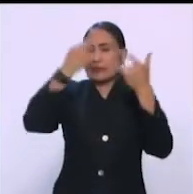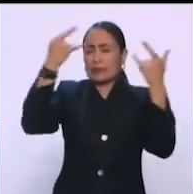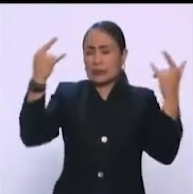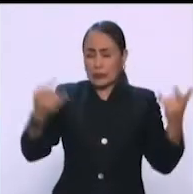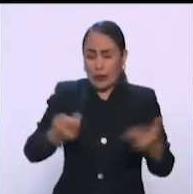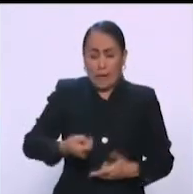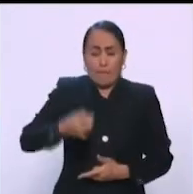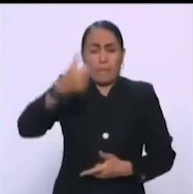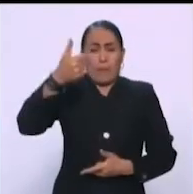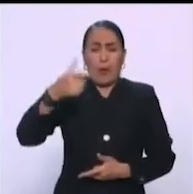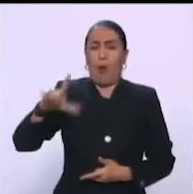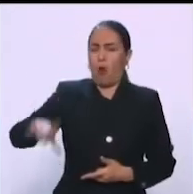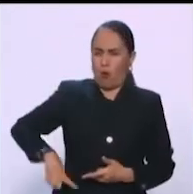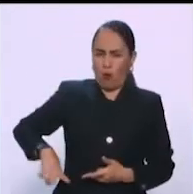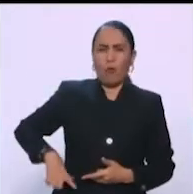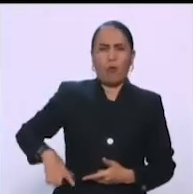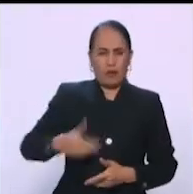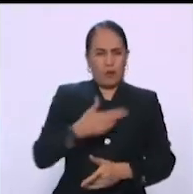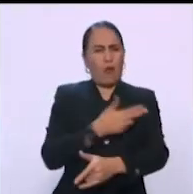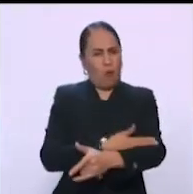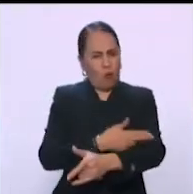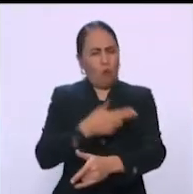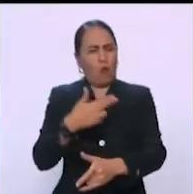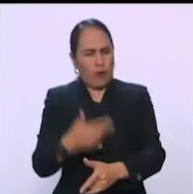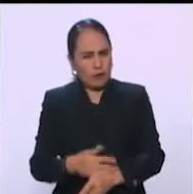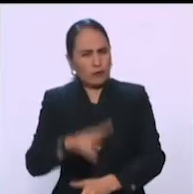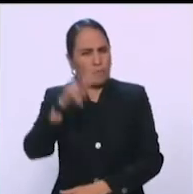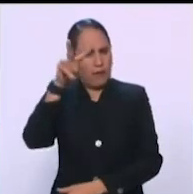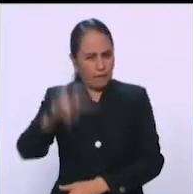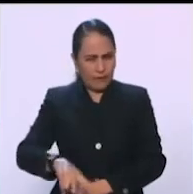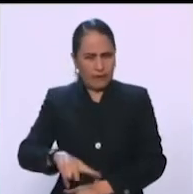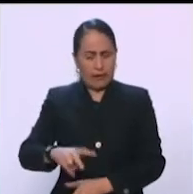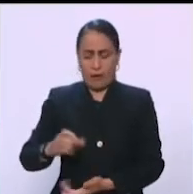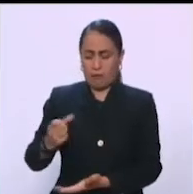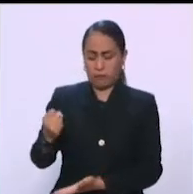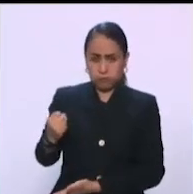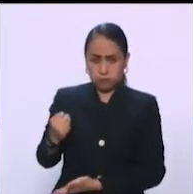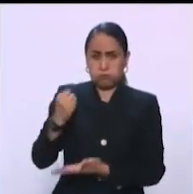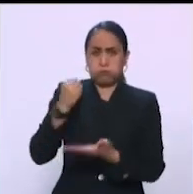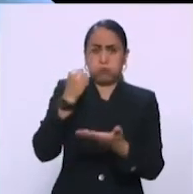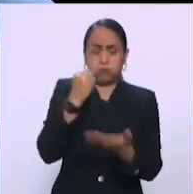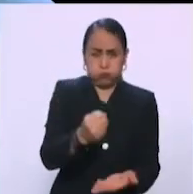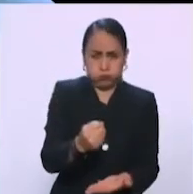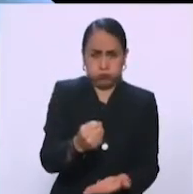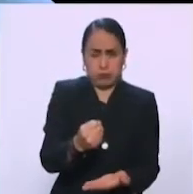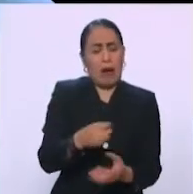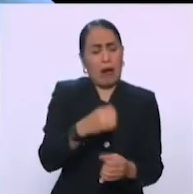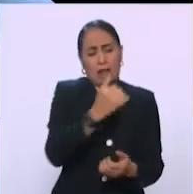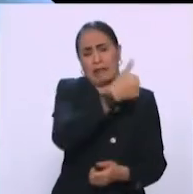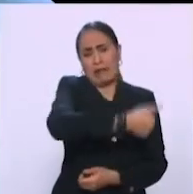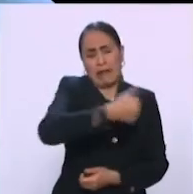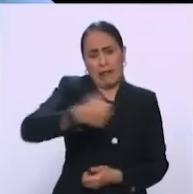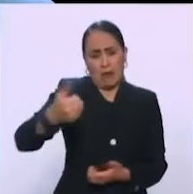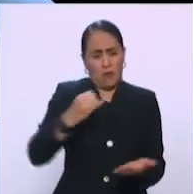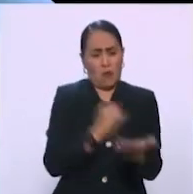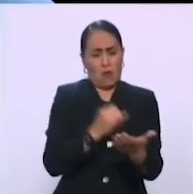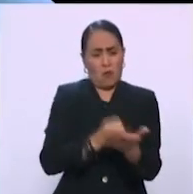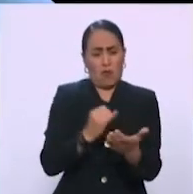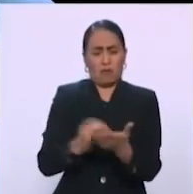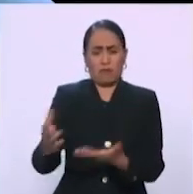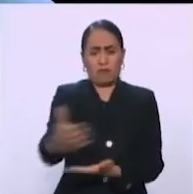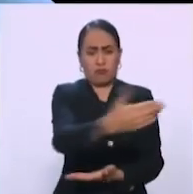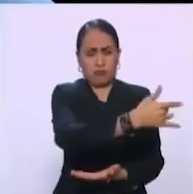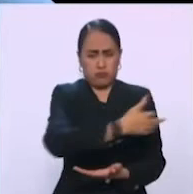gobierno honesto que destine el recurso, que es nuestro propio recurso, lo que generamos como mexicanos, y que